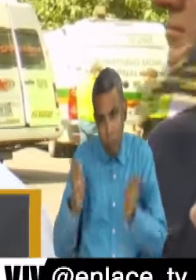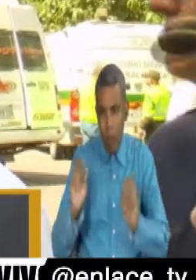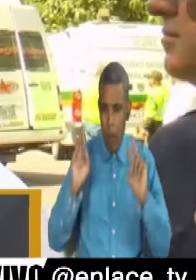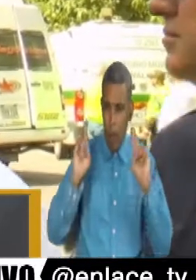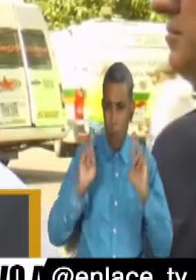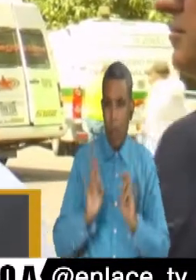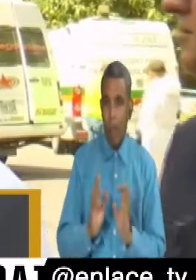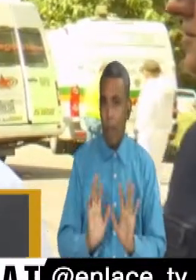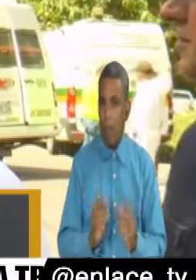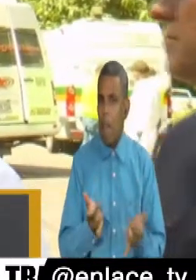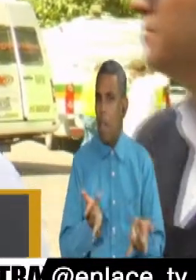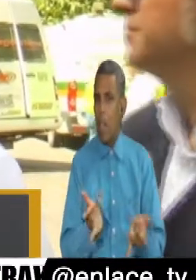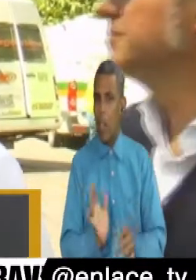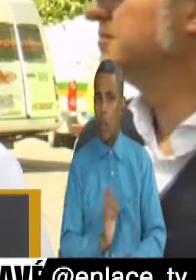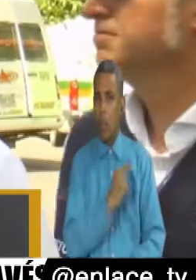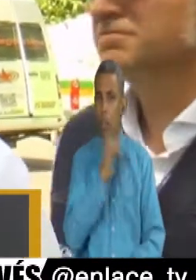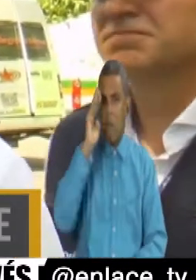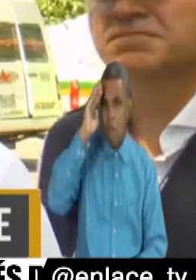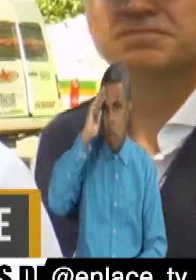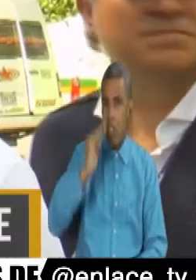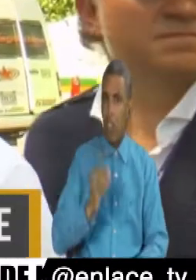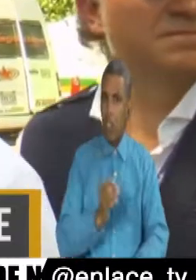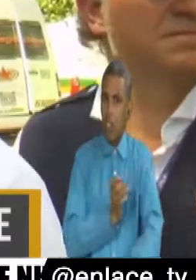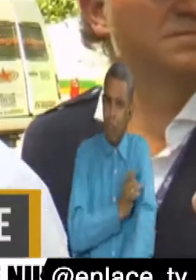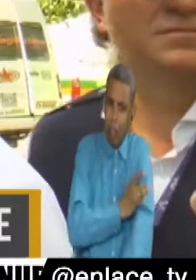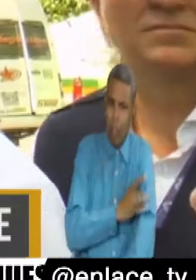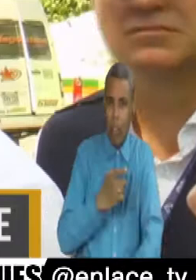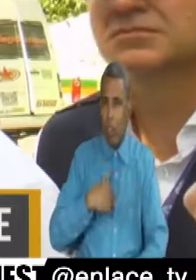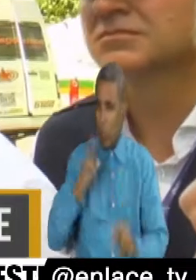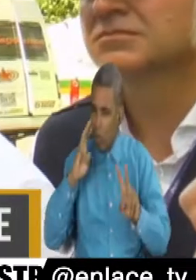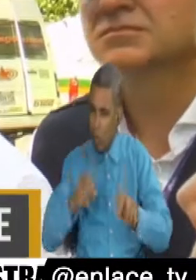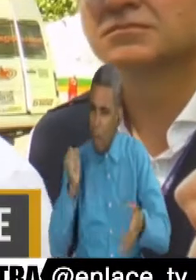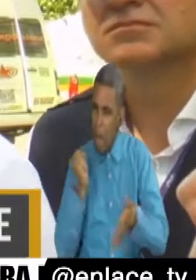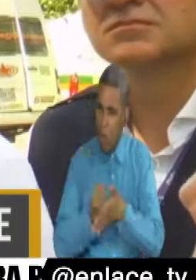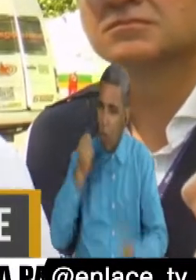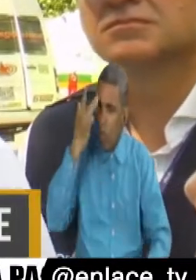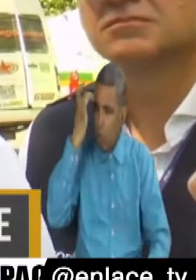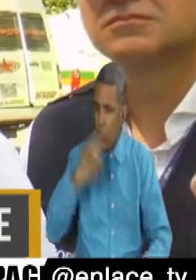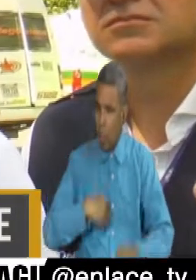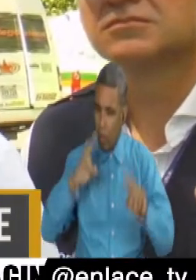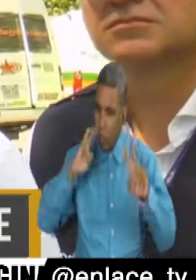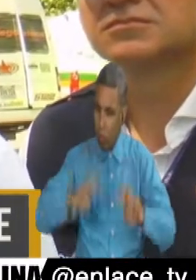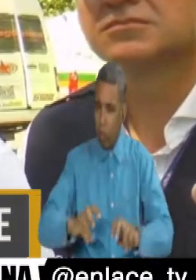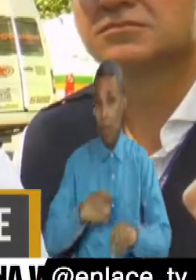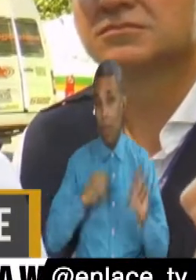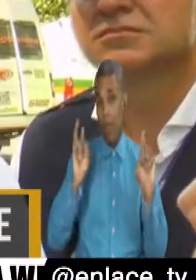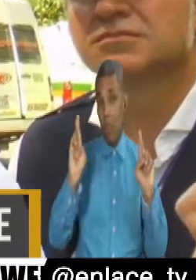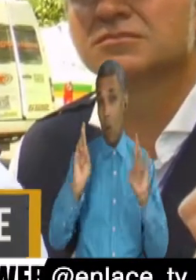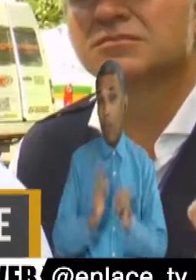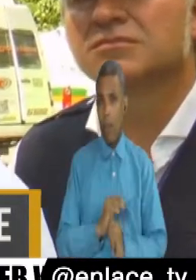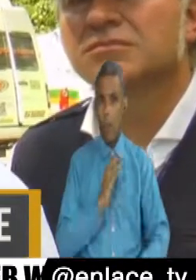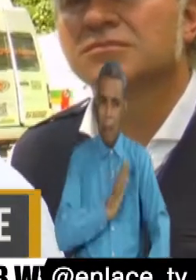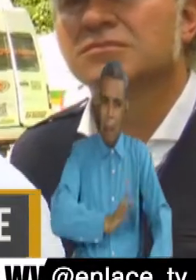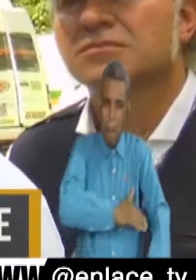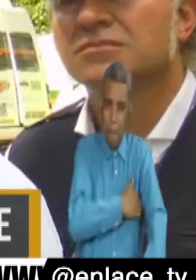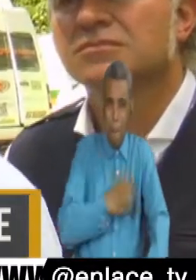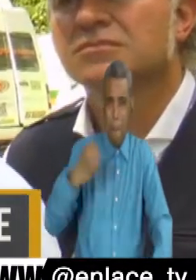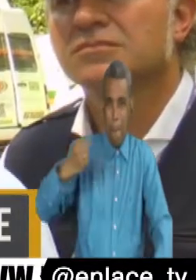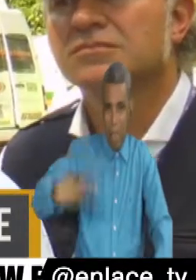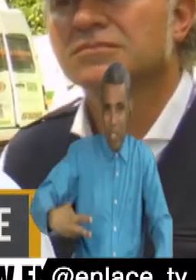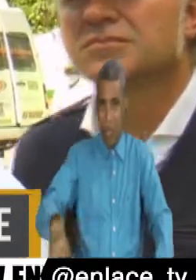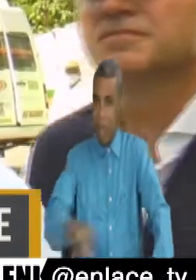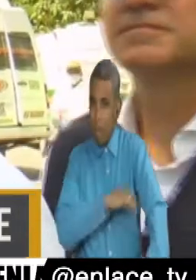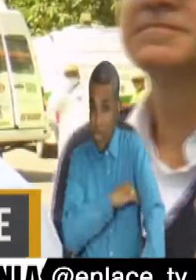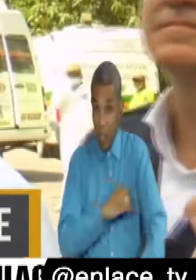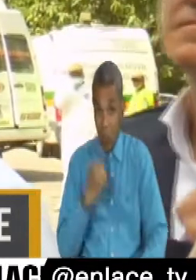la policía, que harán todos los organismos de investigación del Estado. Y agradecemos la presencia del señor viceministro y de mi general Castellón, que se encuentran